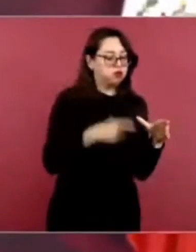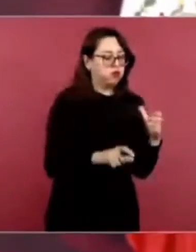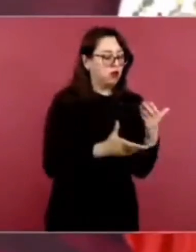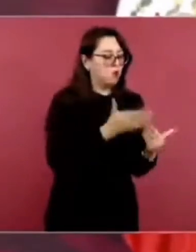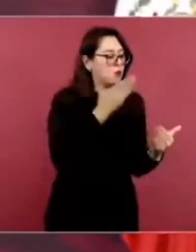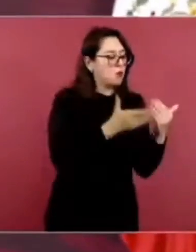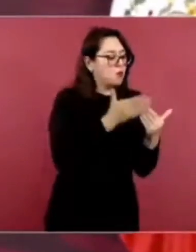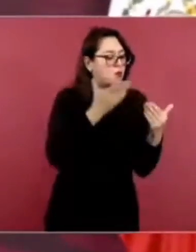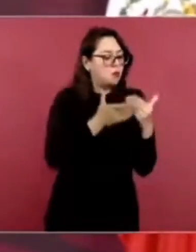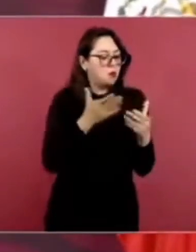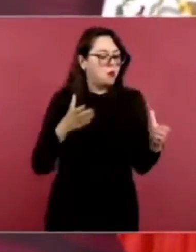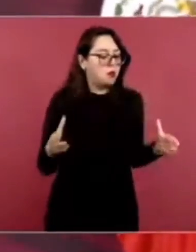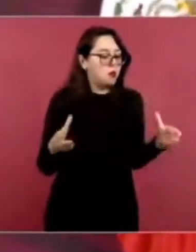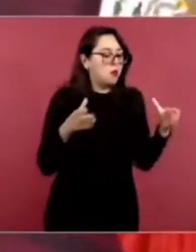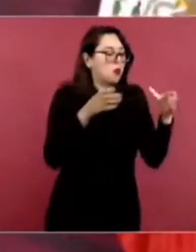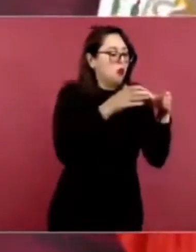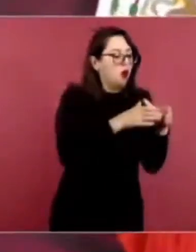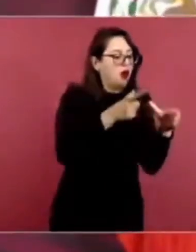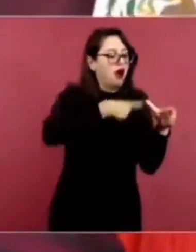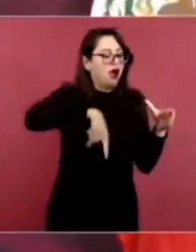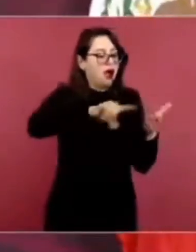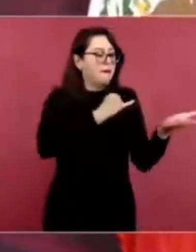de una minoría,